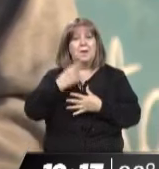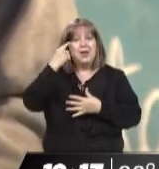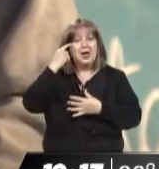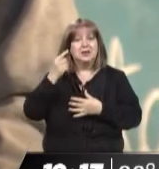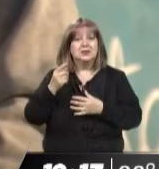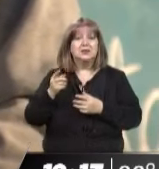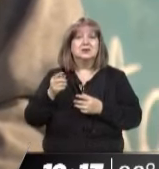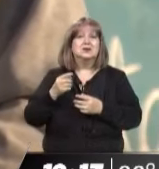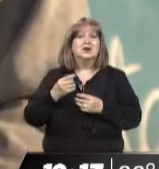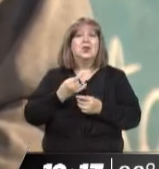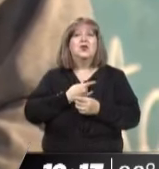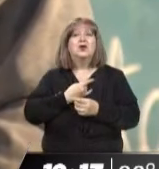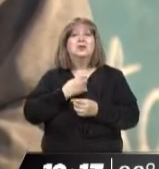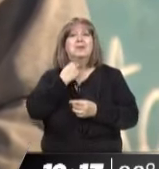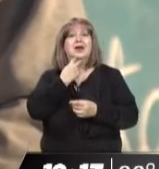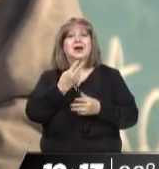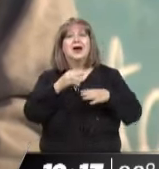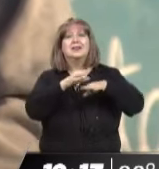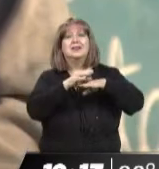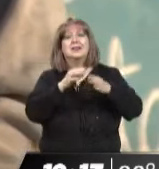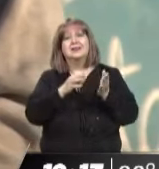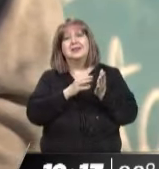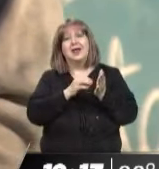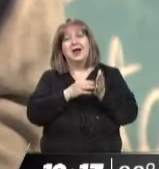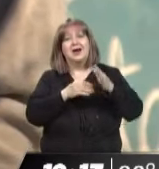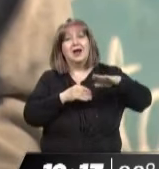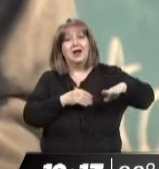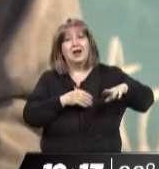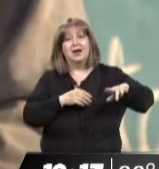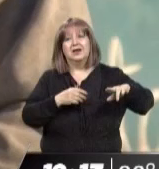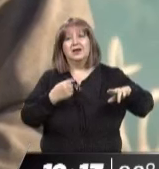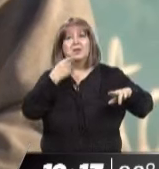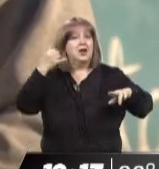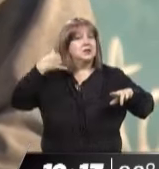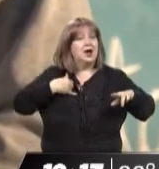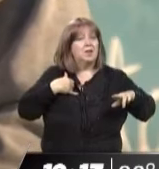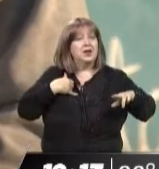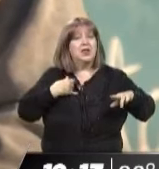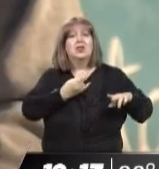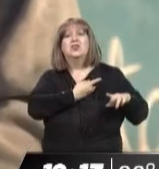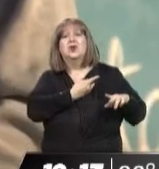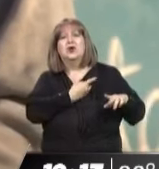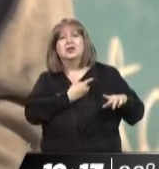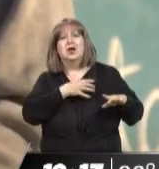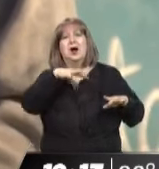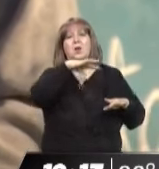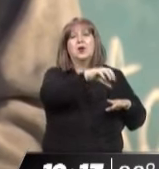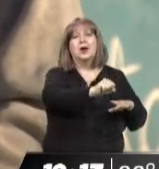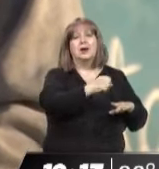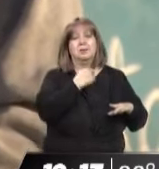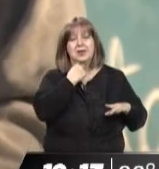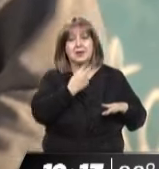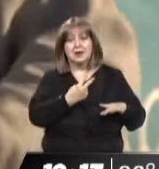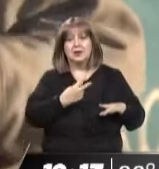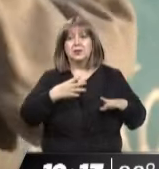que me señale un lugar nada más. No pido identidad, no pido nada, solamente que me digan a dónde la puedo ir a buscar. Al día de